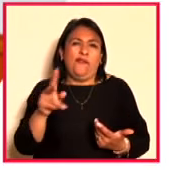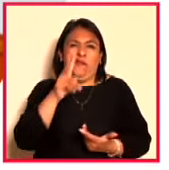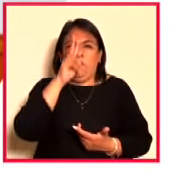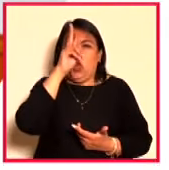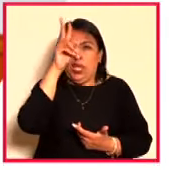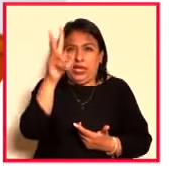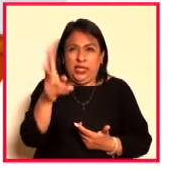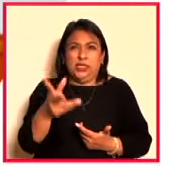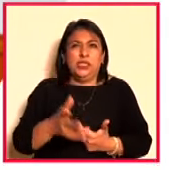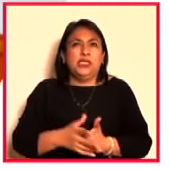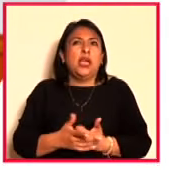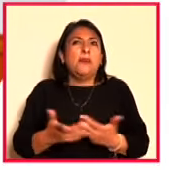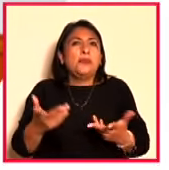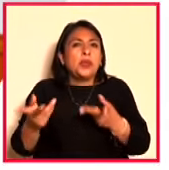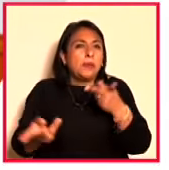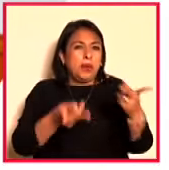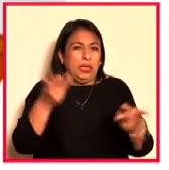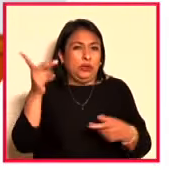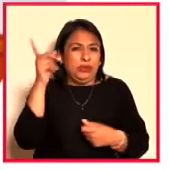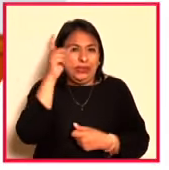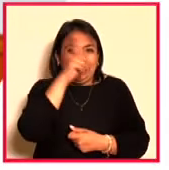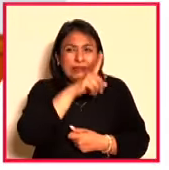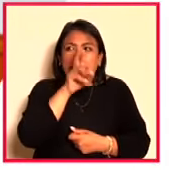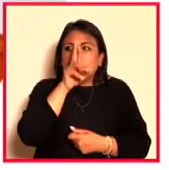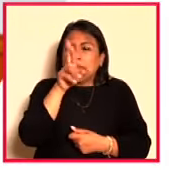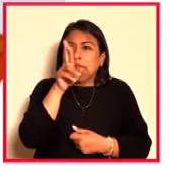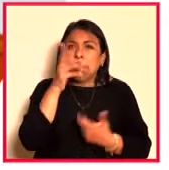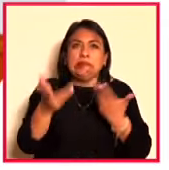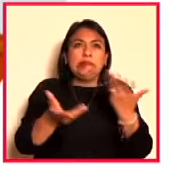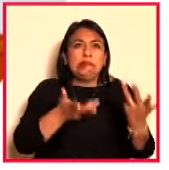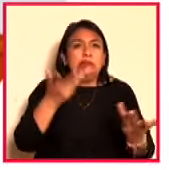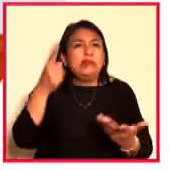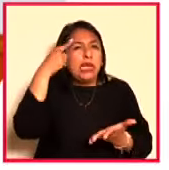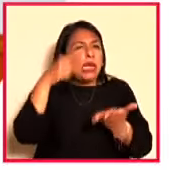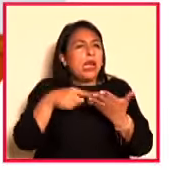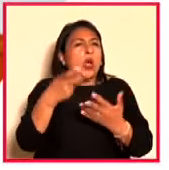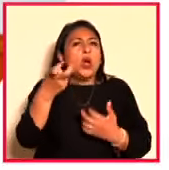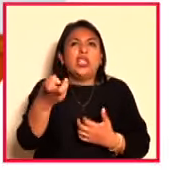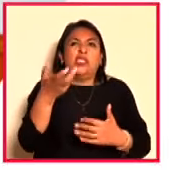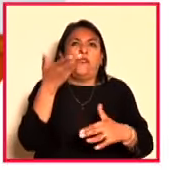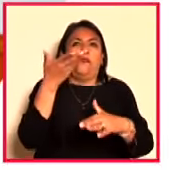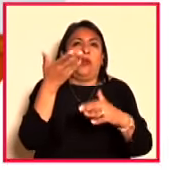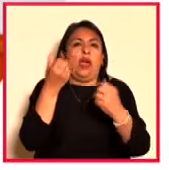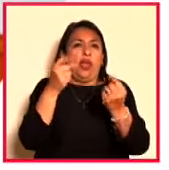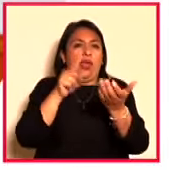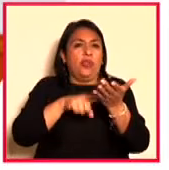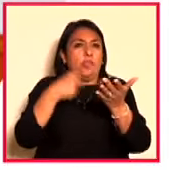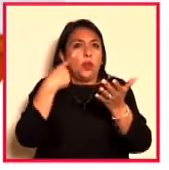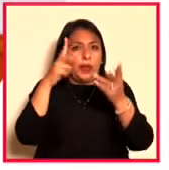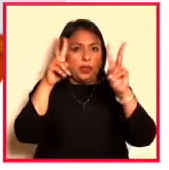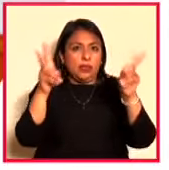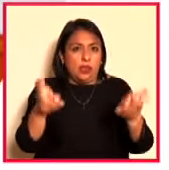desde las preguntas difíciles de contestar, que creo que es la mejor manera de atacar estos temas.